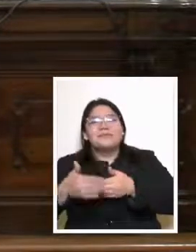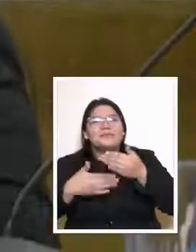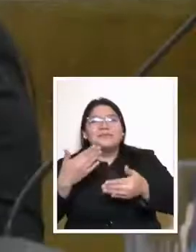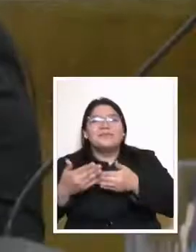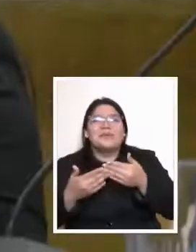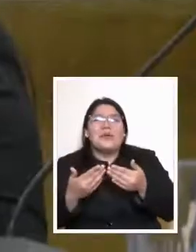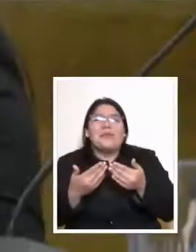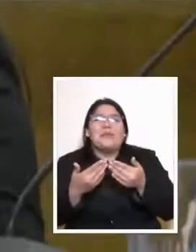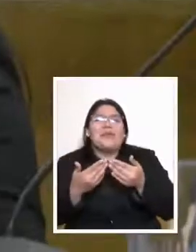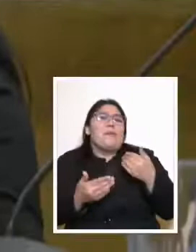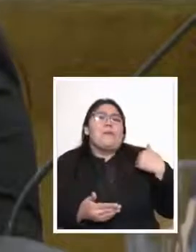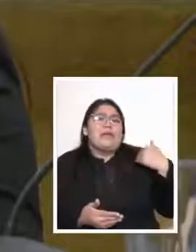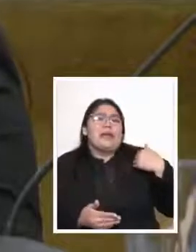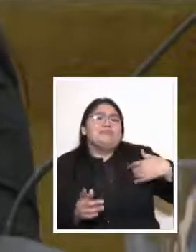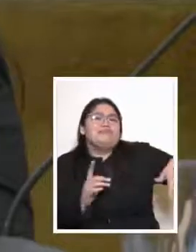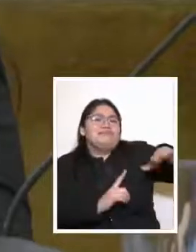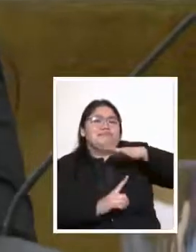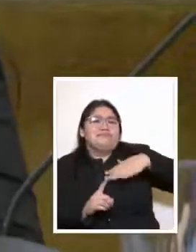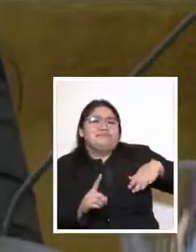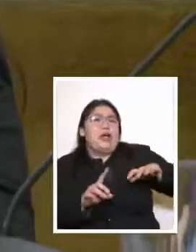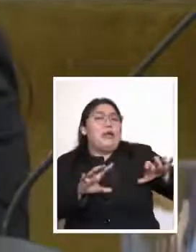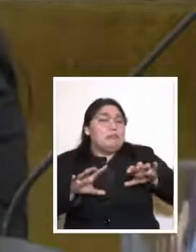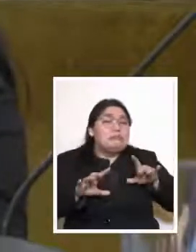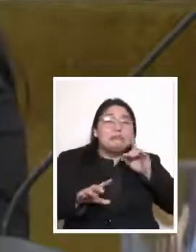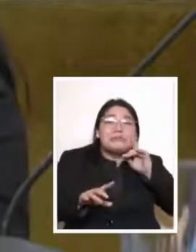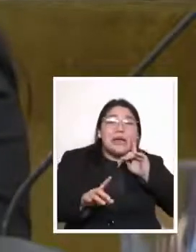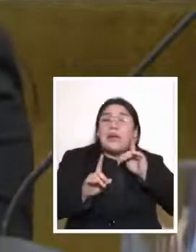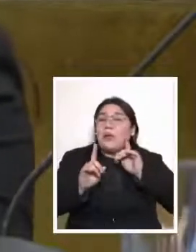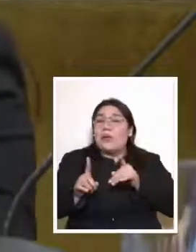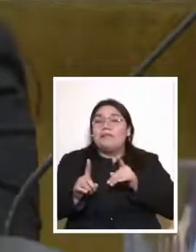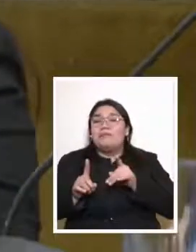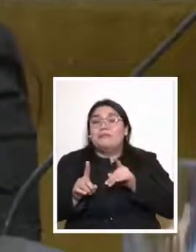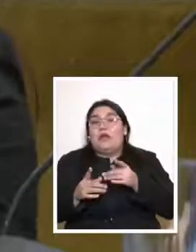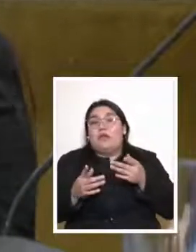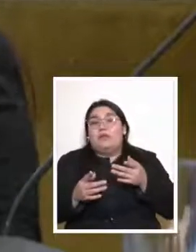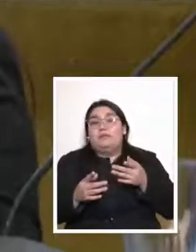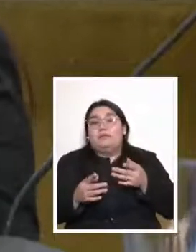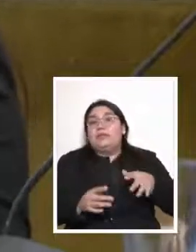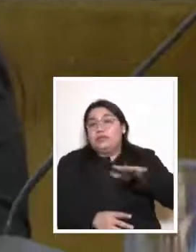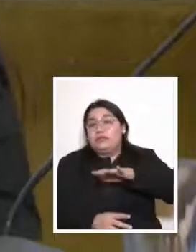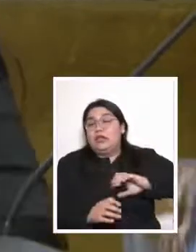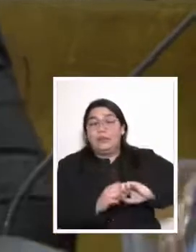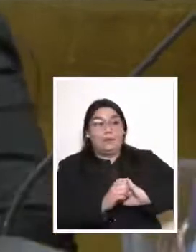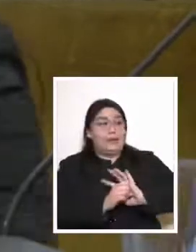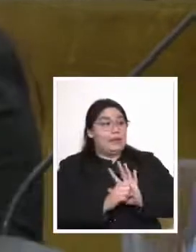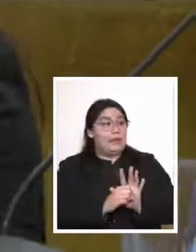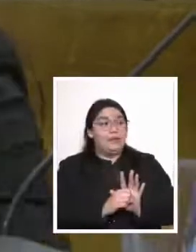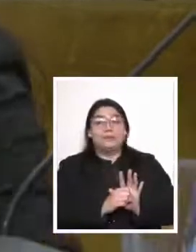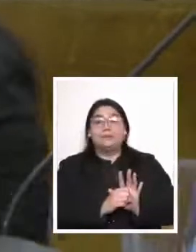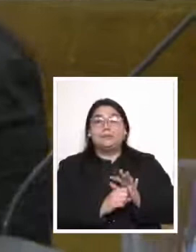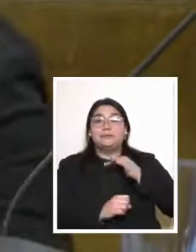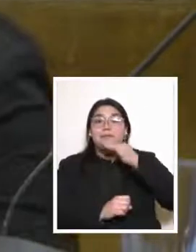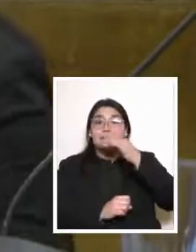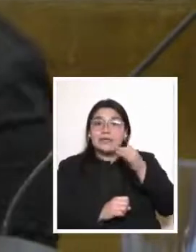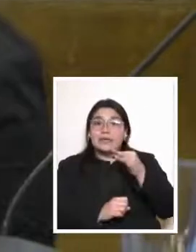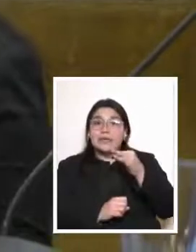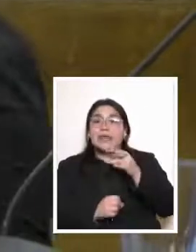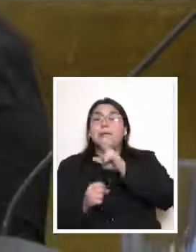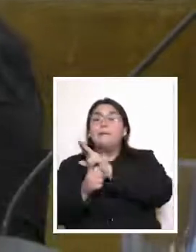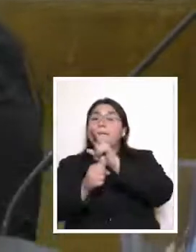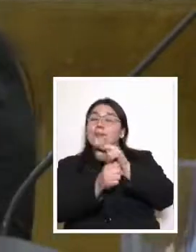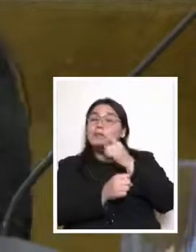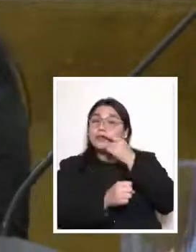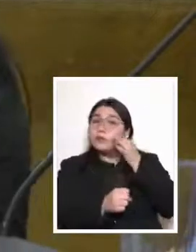ejemplo que se ha comentado mucho ahora en este tiempo de la pandemia, que gracias a los profesores y profesoras es